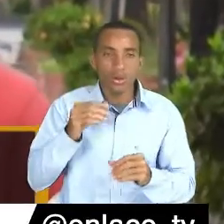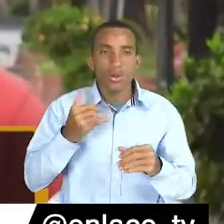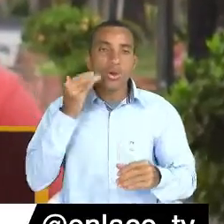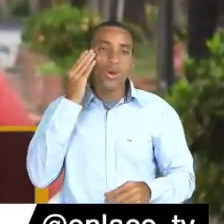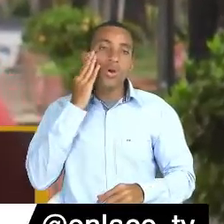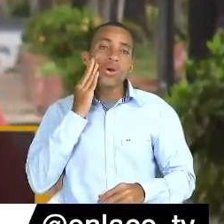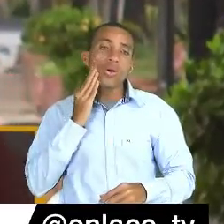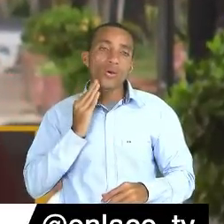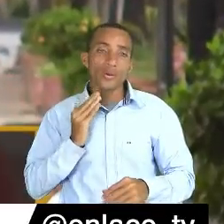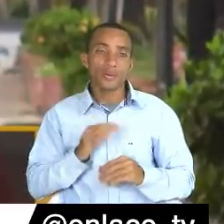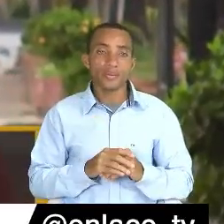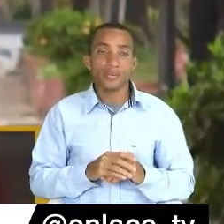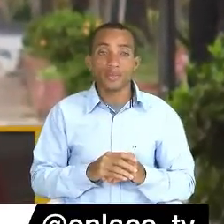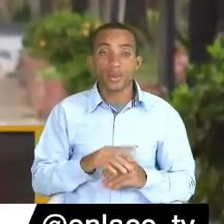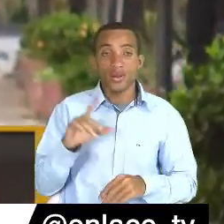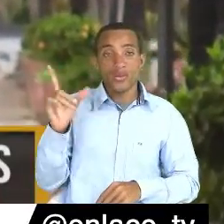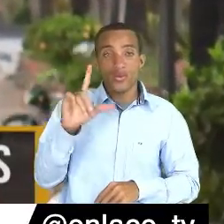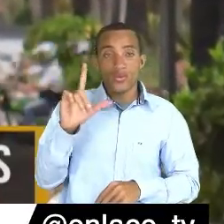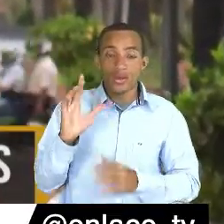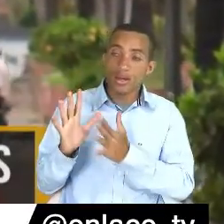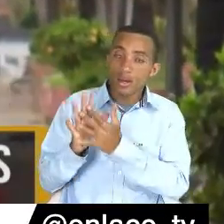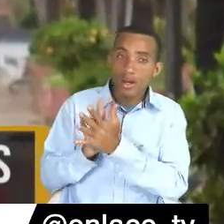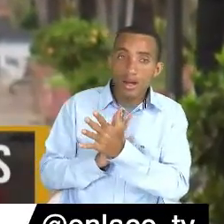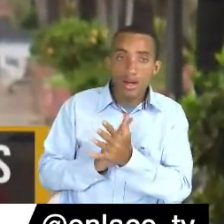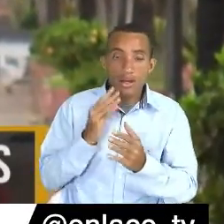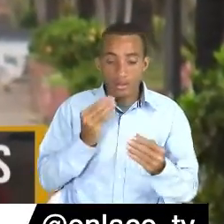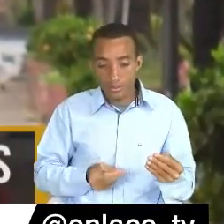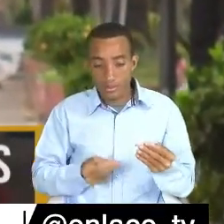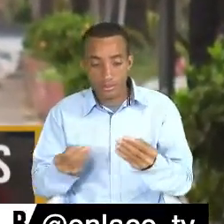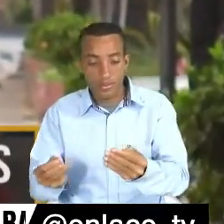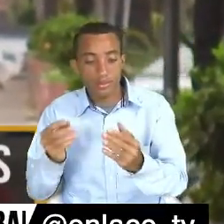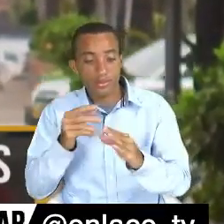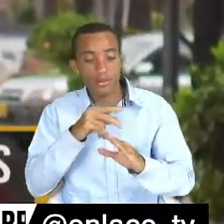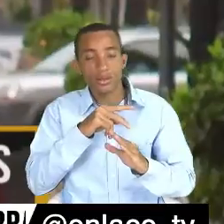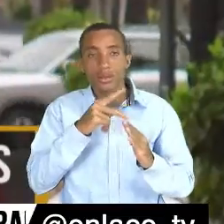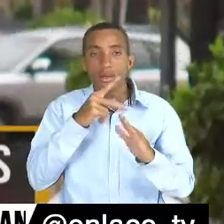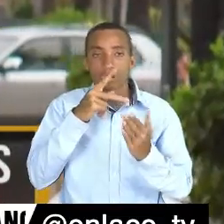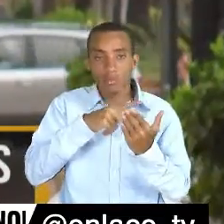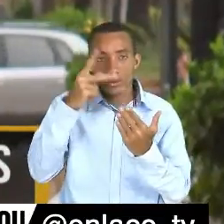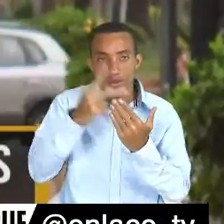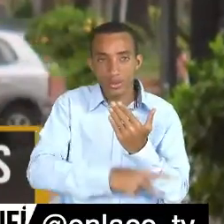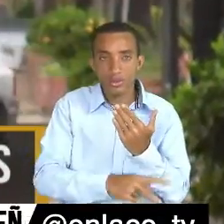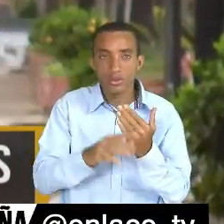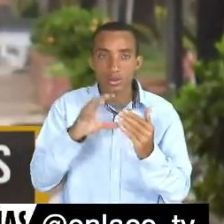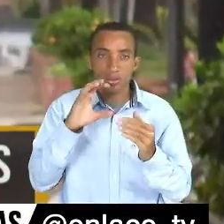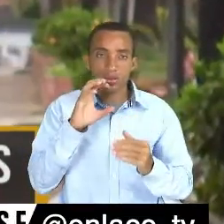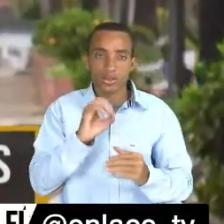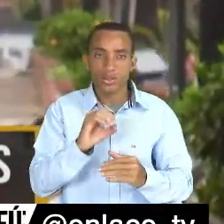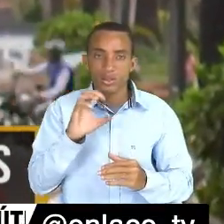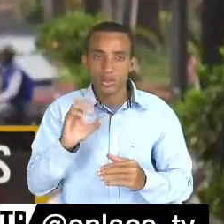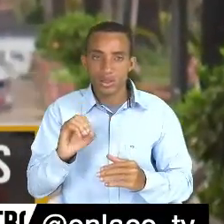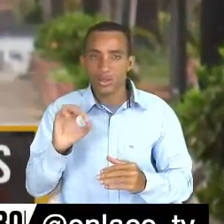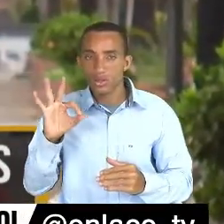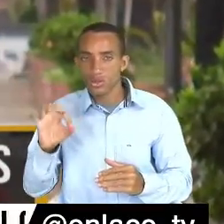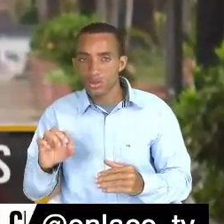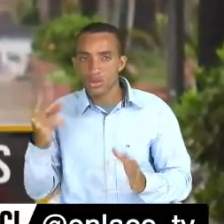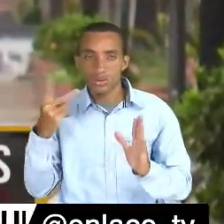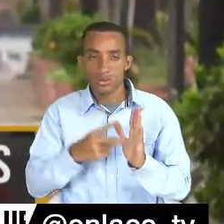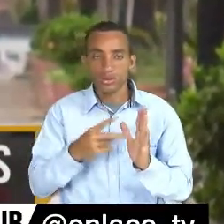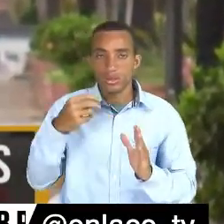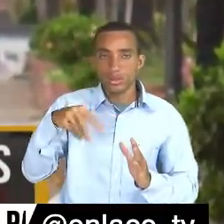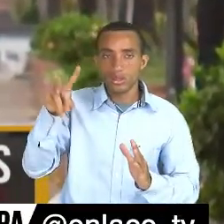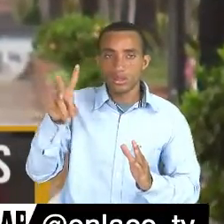lunes la noticia de la radicación del proyecto de acuerdo 008 del 2017 que adopta la política pública